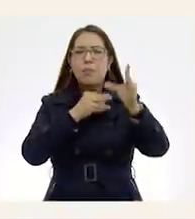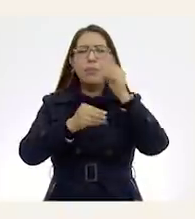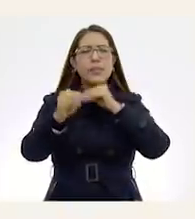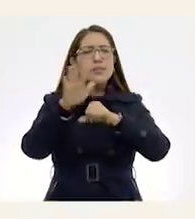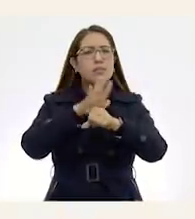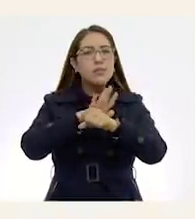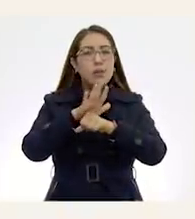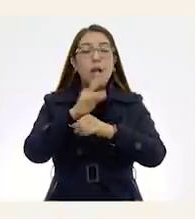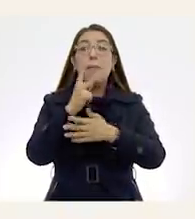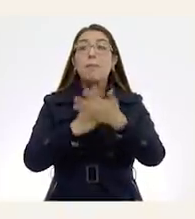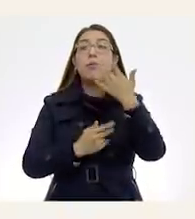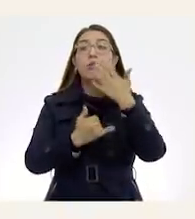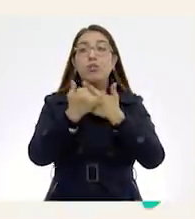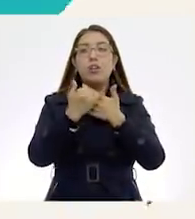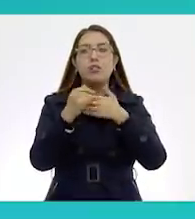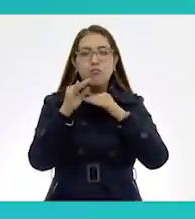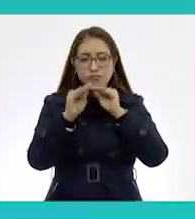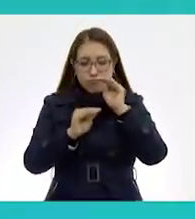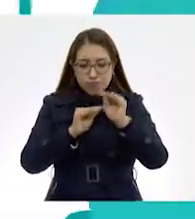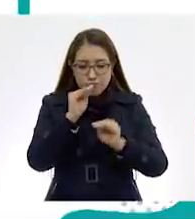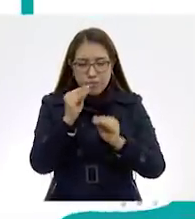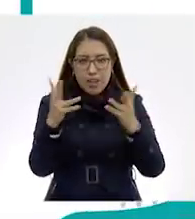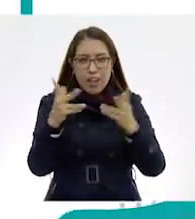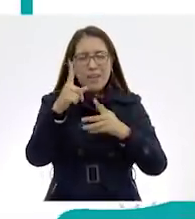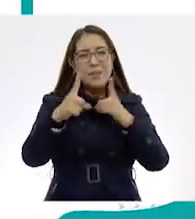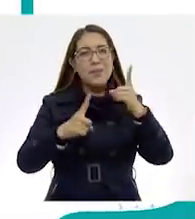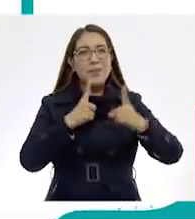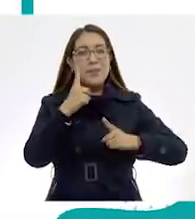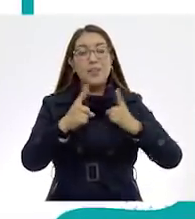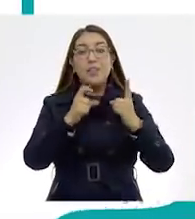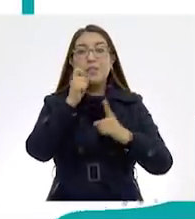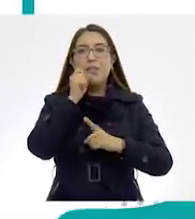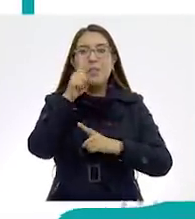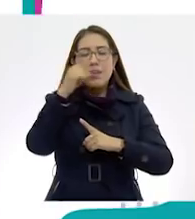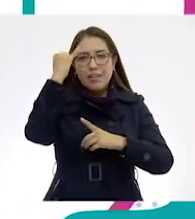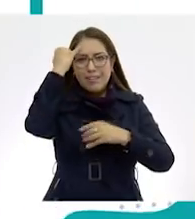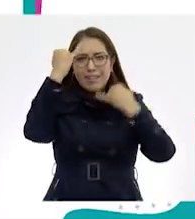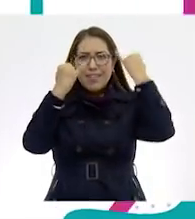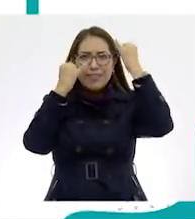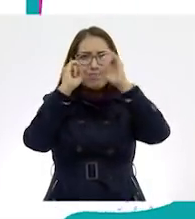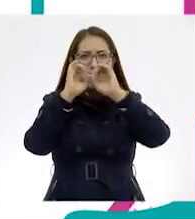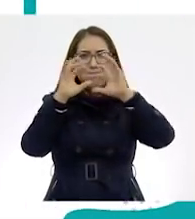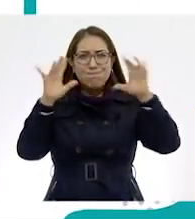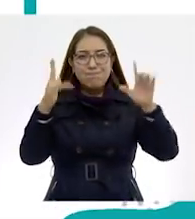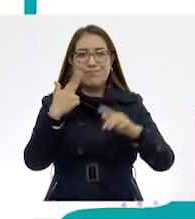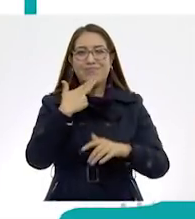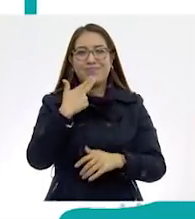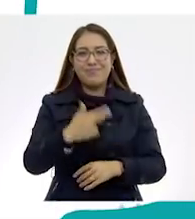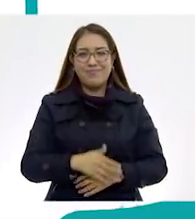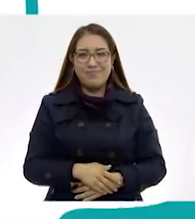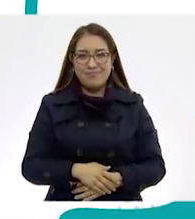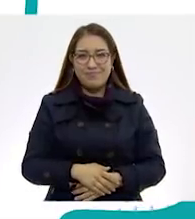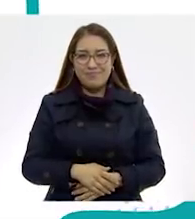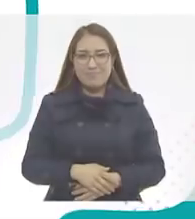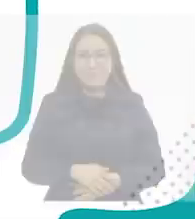trabajar por proyectos. Te divertirás y pondrás en acción tu creatividad.